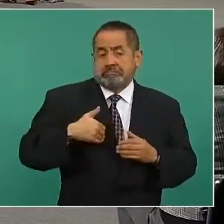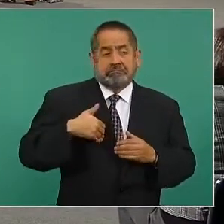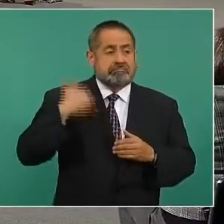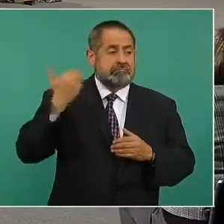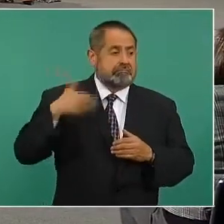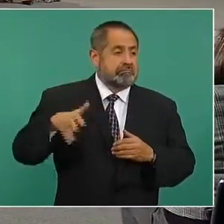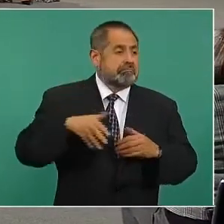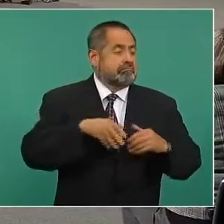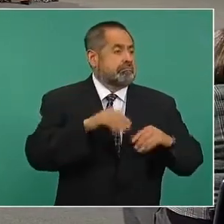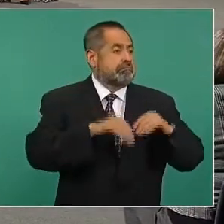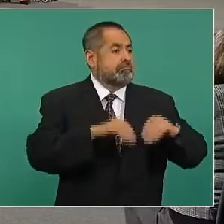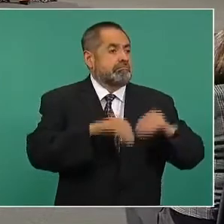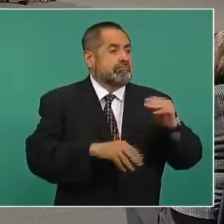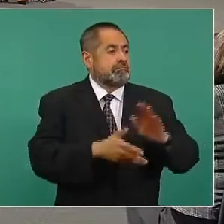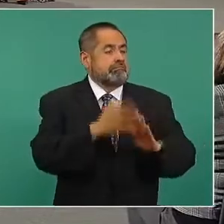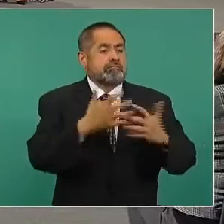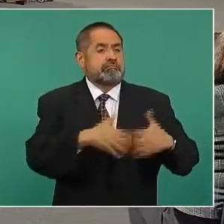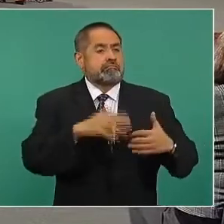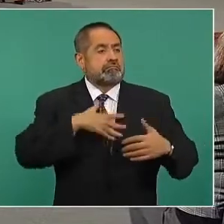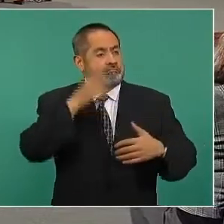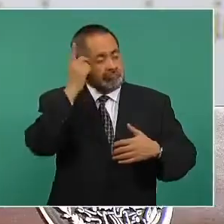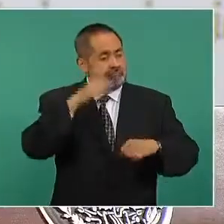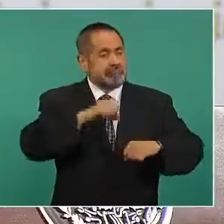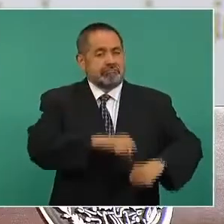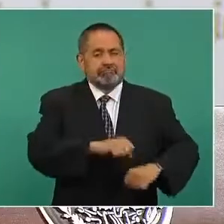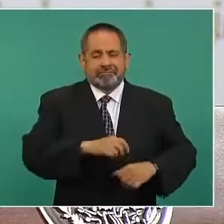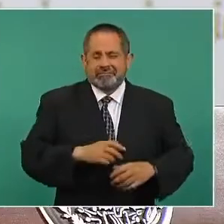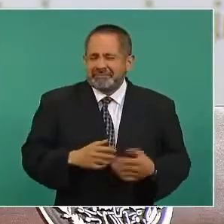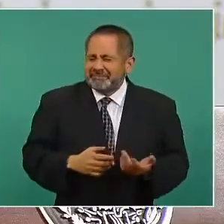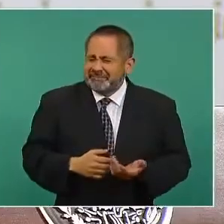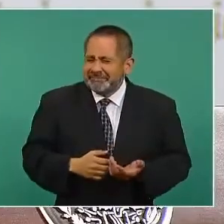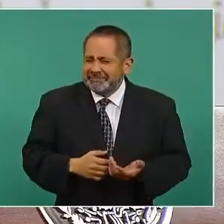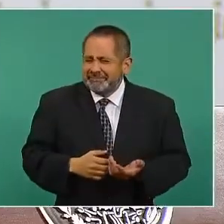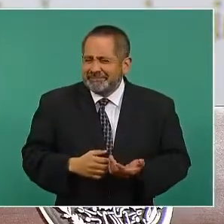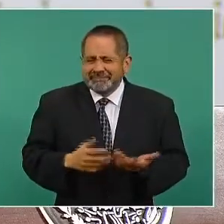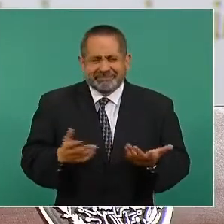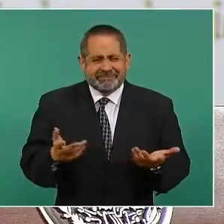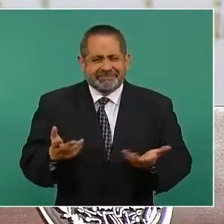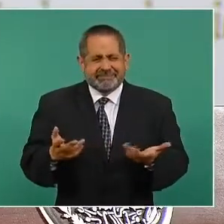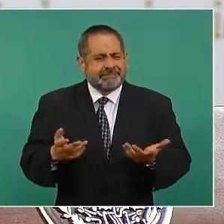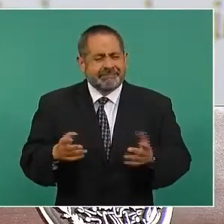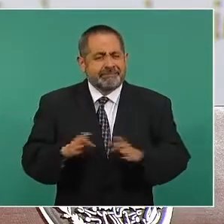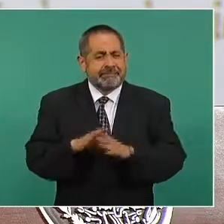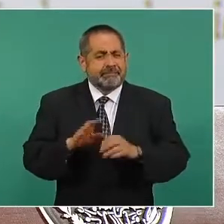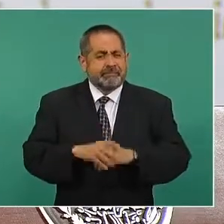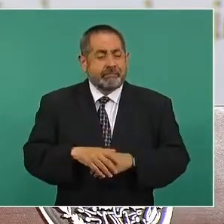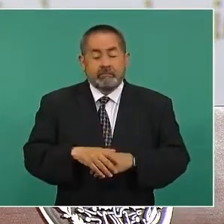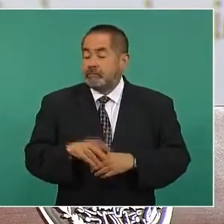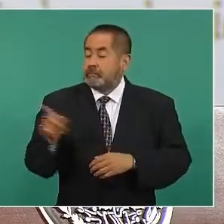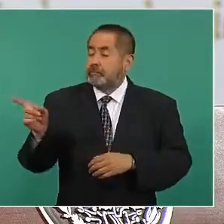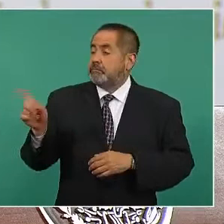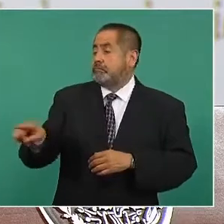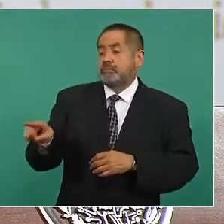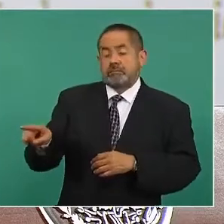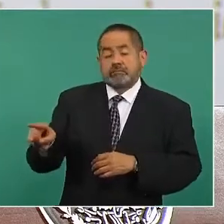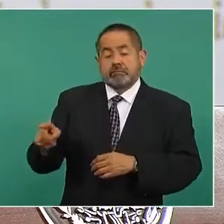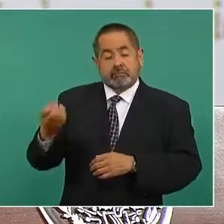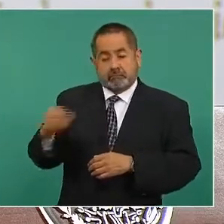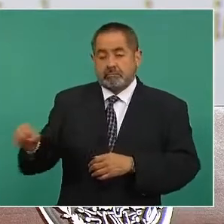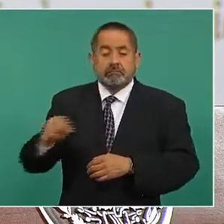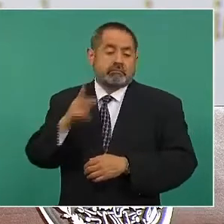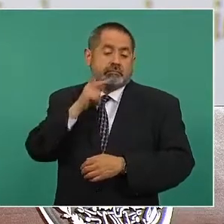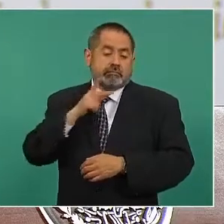Puro influyentismo. Y todavía obligan a Pemex